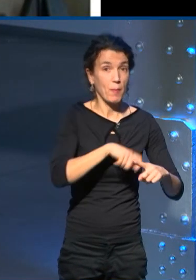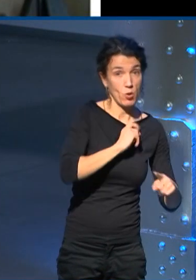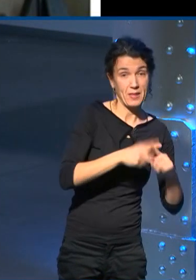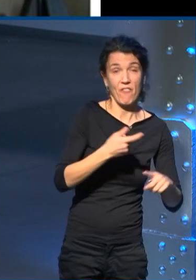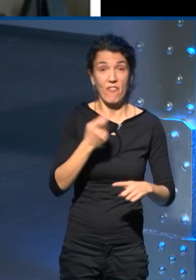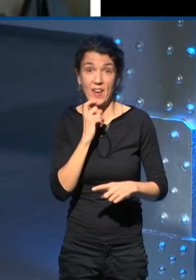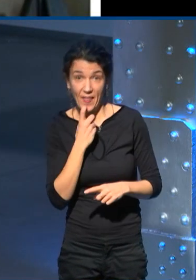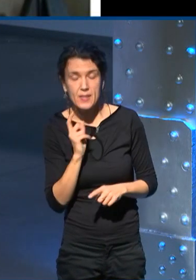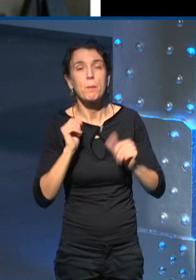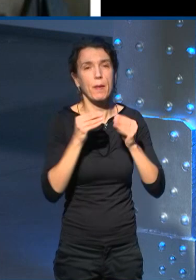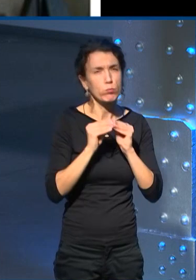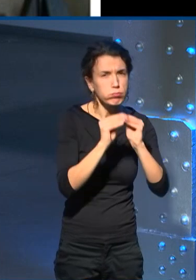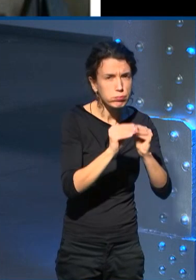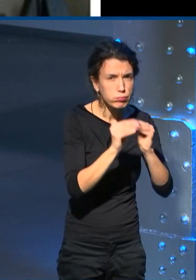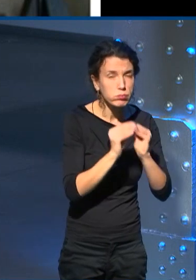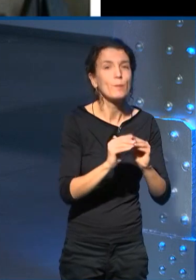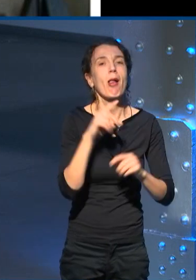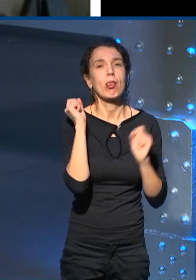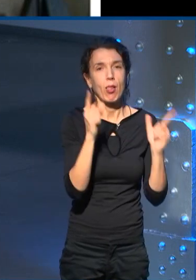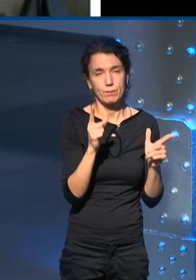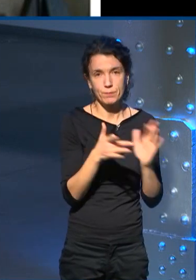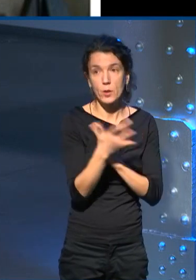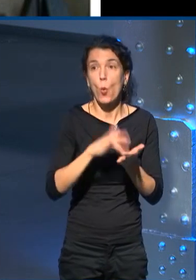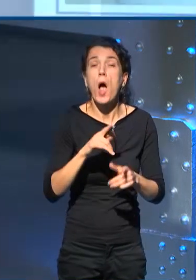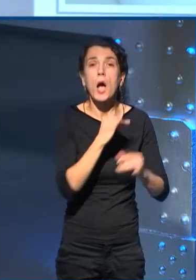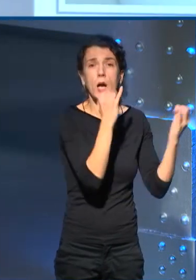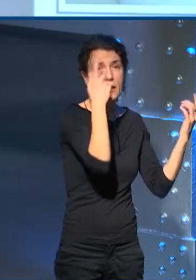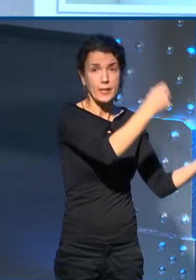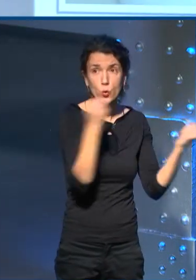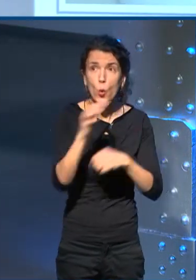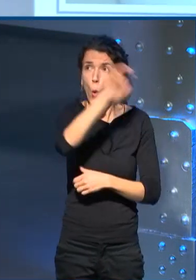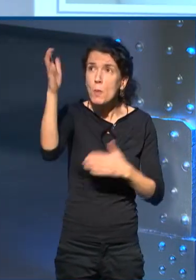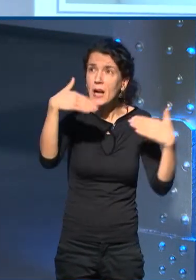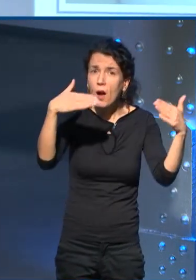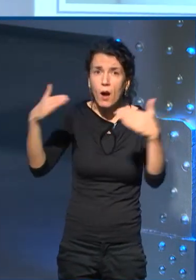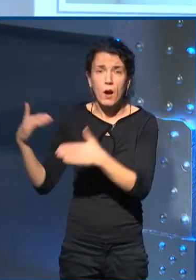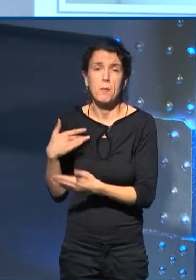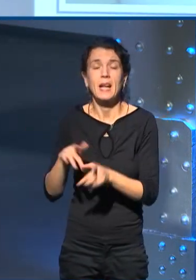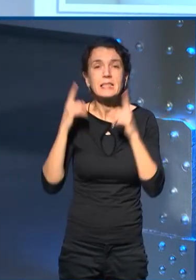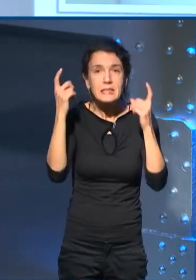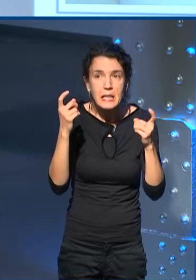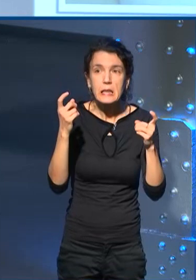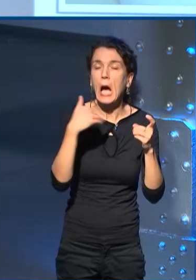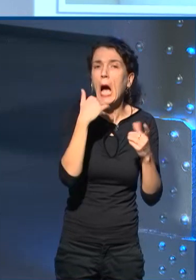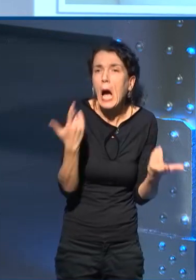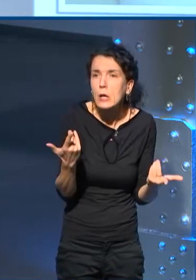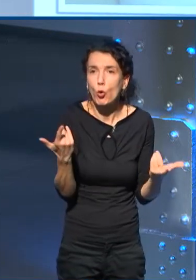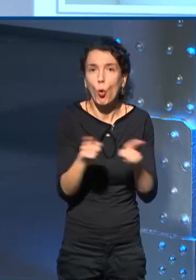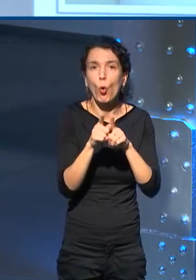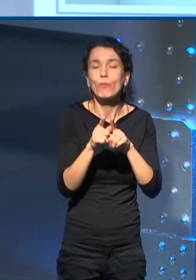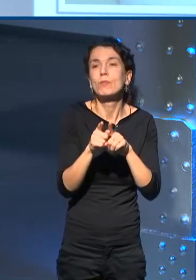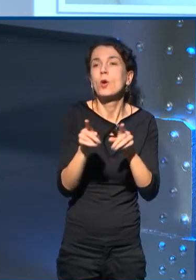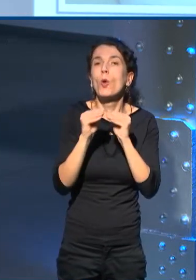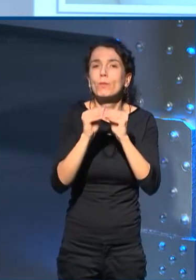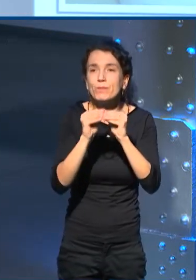cuando nos pusimos a desarrollarlos, nos dimos cuenta que no había una sola institución en toda Europa capaz de, una sola instalación,